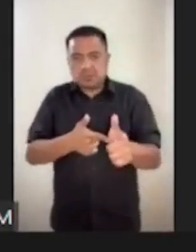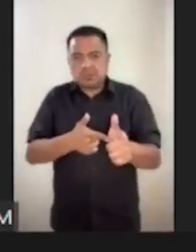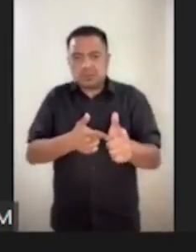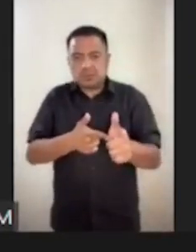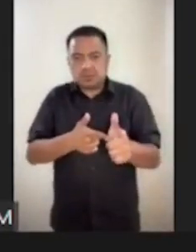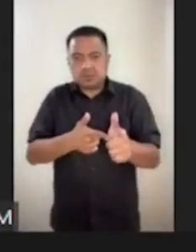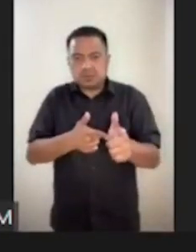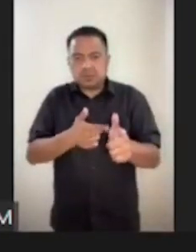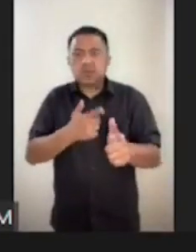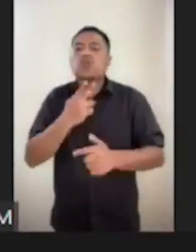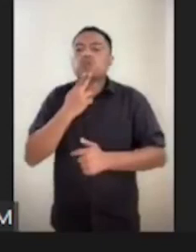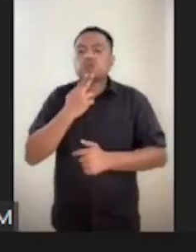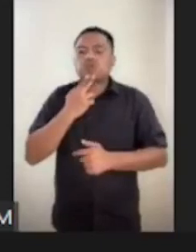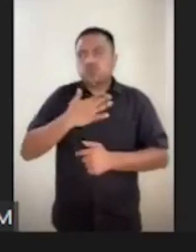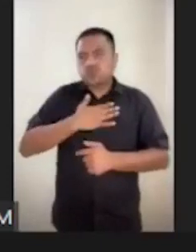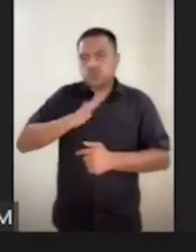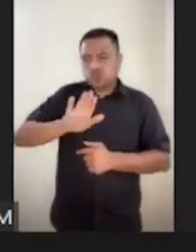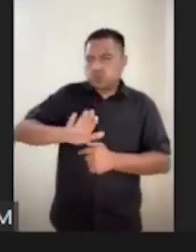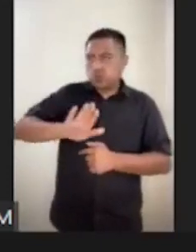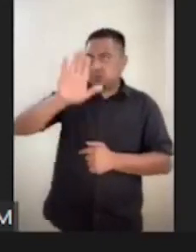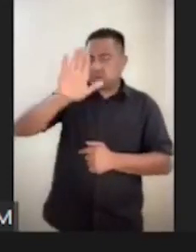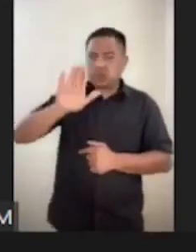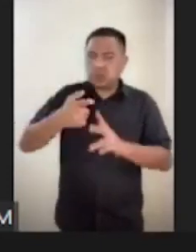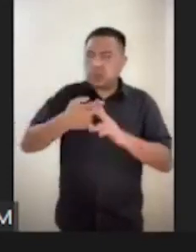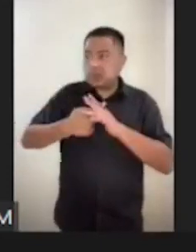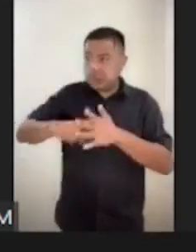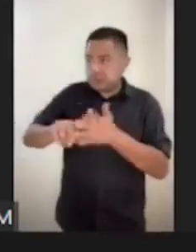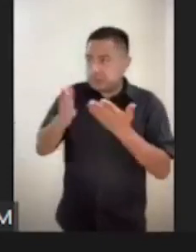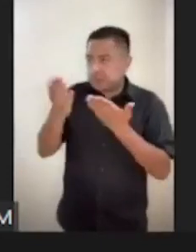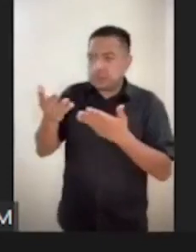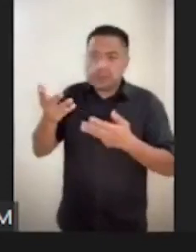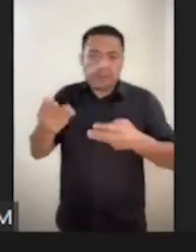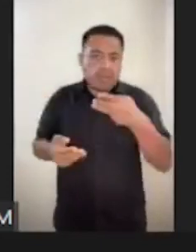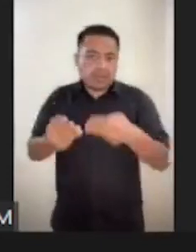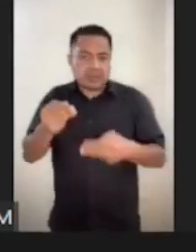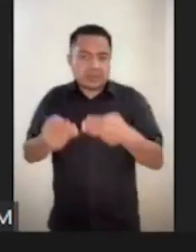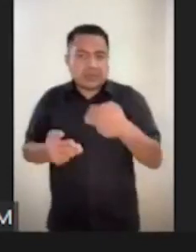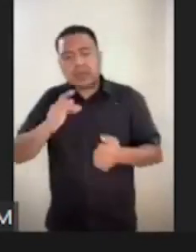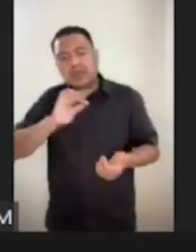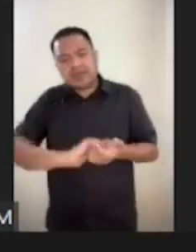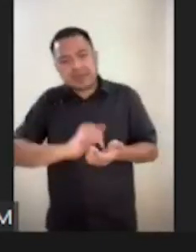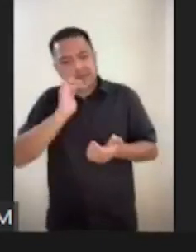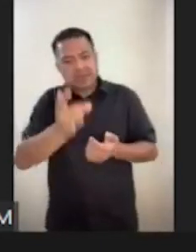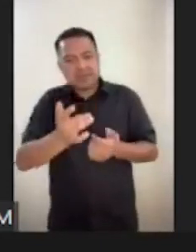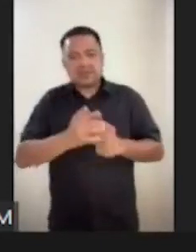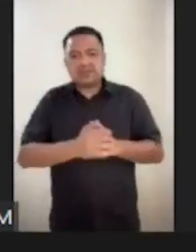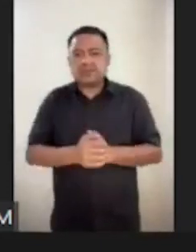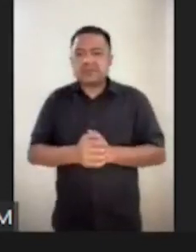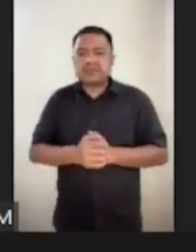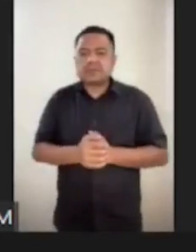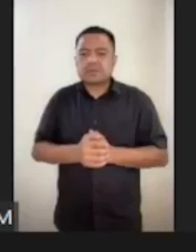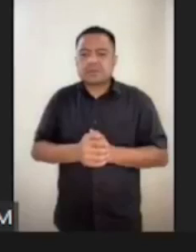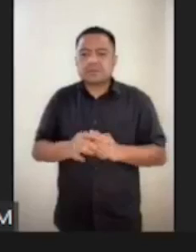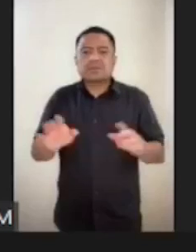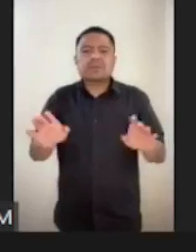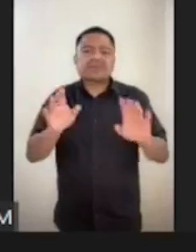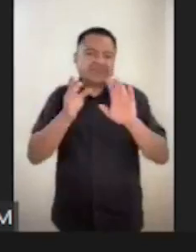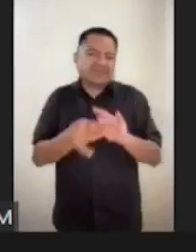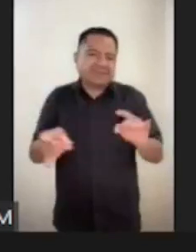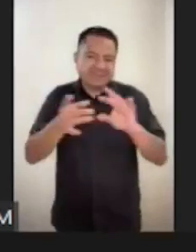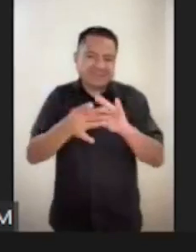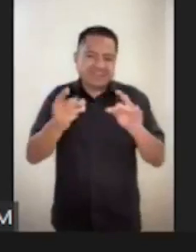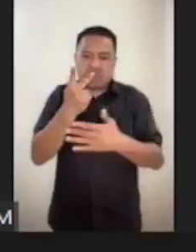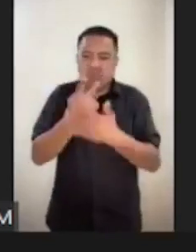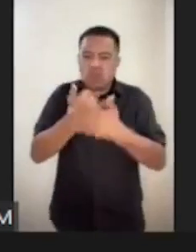con el uso de la palabra. ¿Sí? Adelante, magistrada. Gracias. Sí, como lo explica el